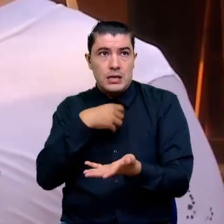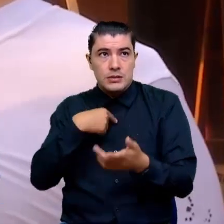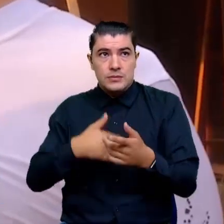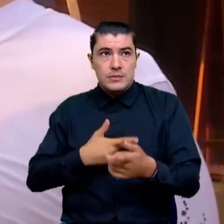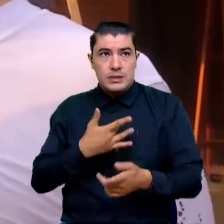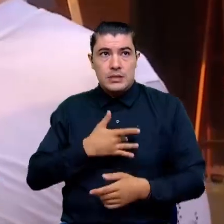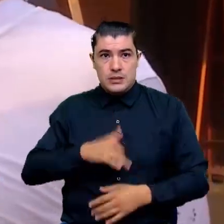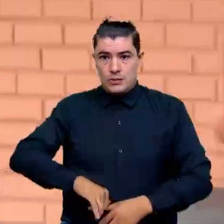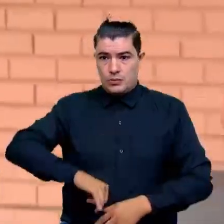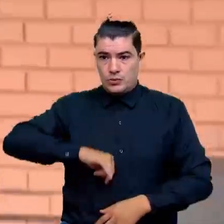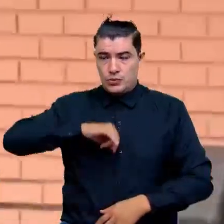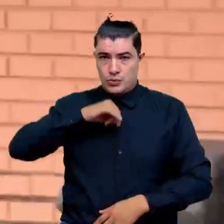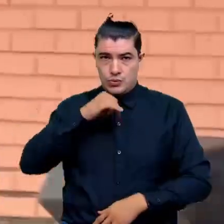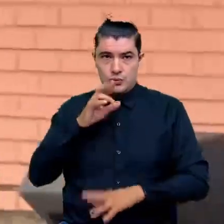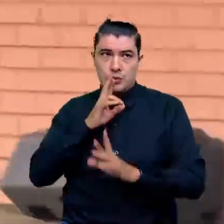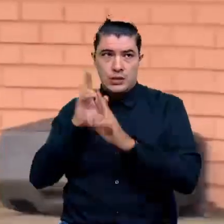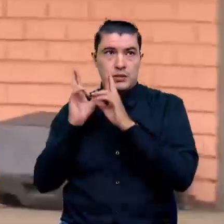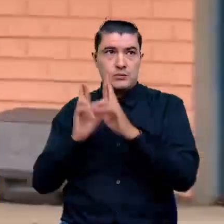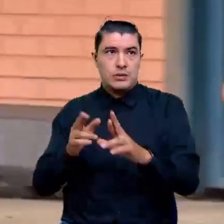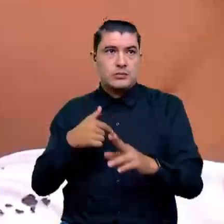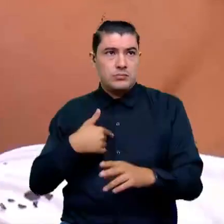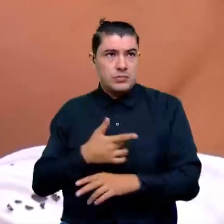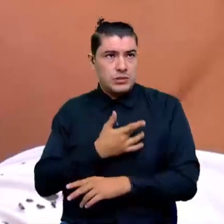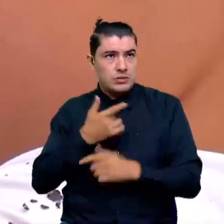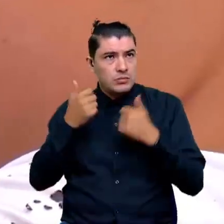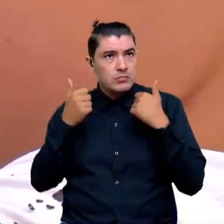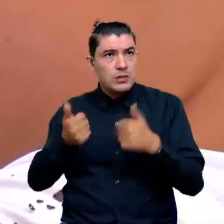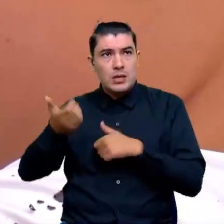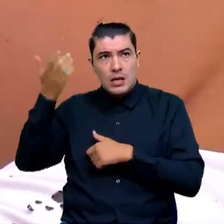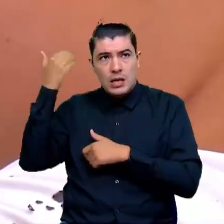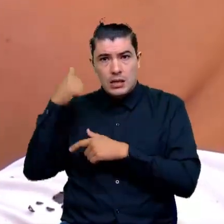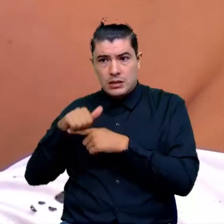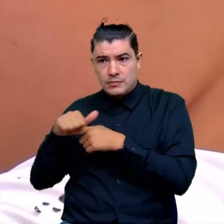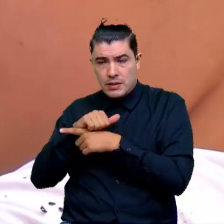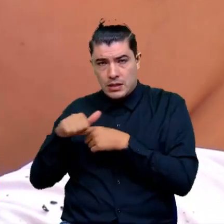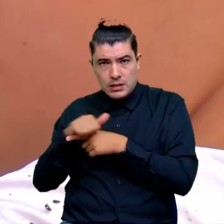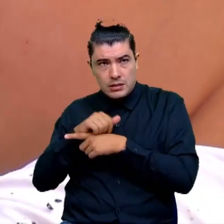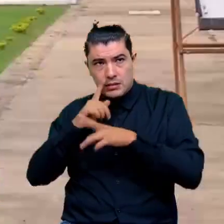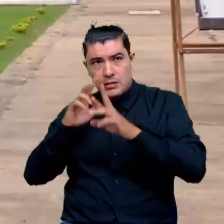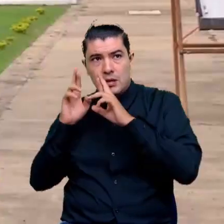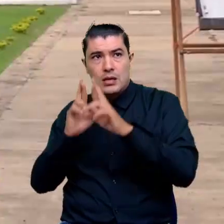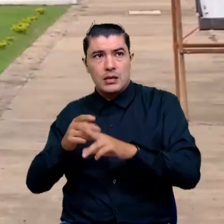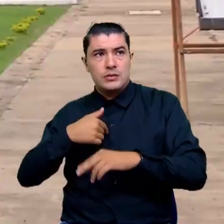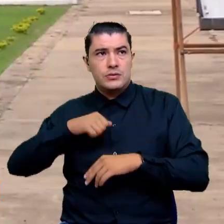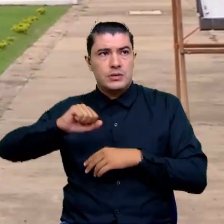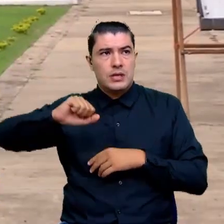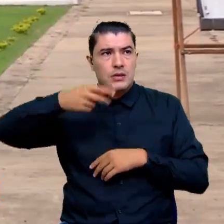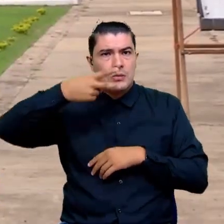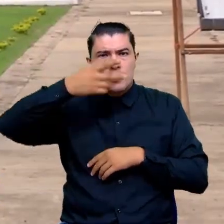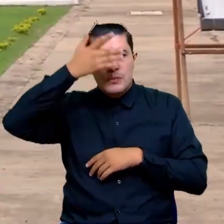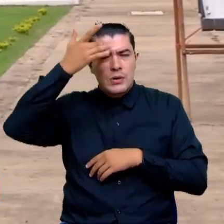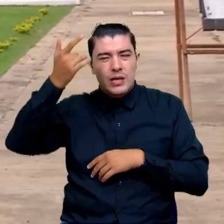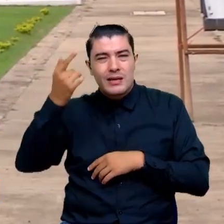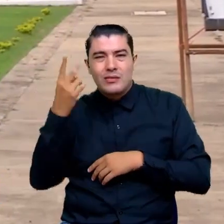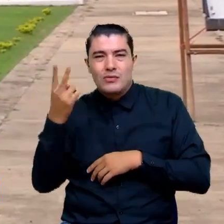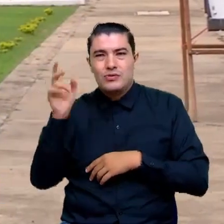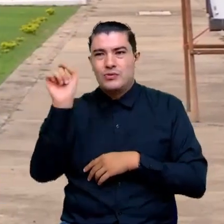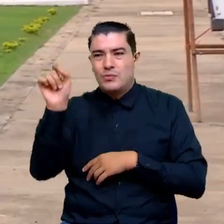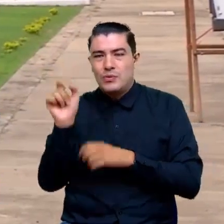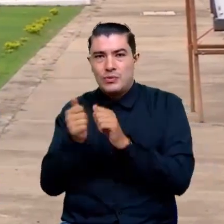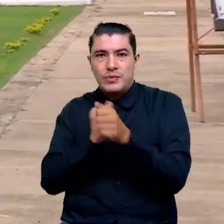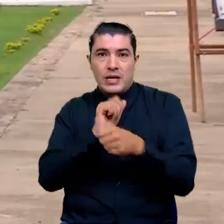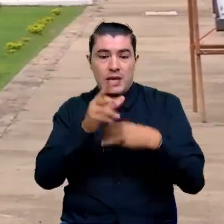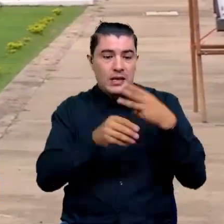siento que desempeña lo que para lo que practique que es segundo por dos puntos exactamente y de